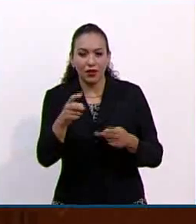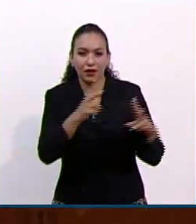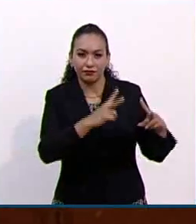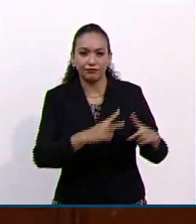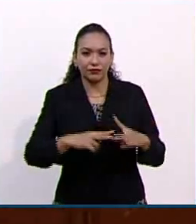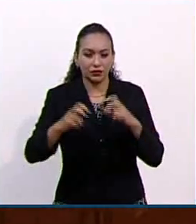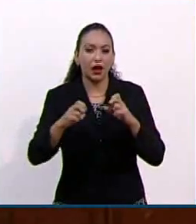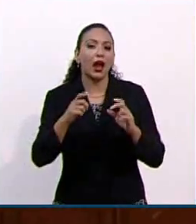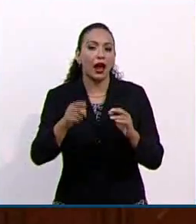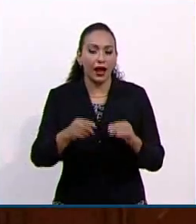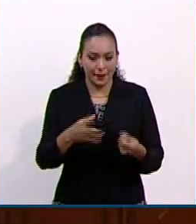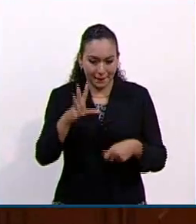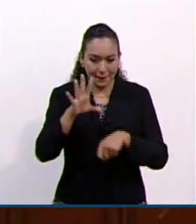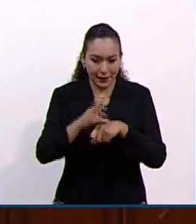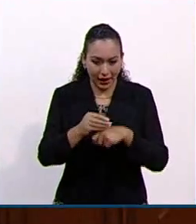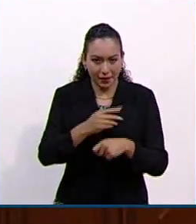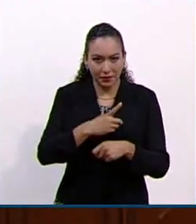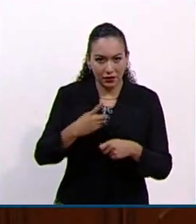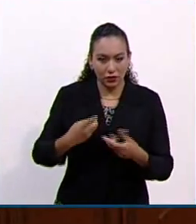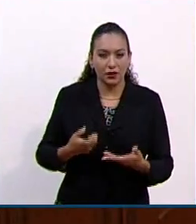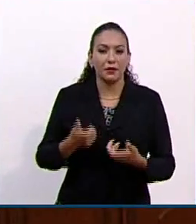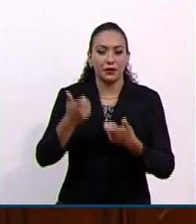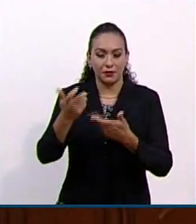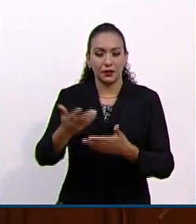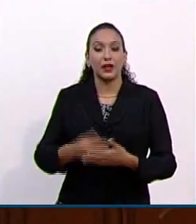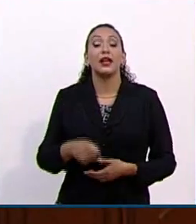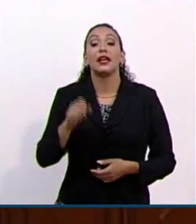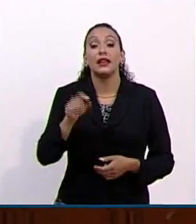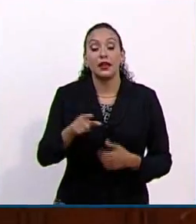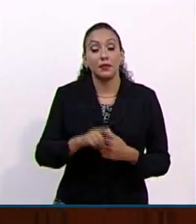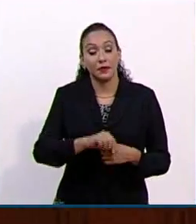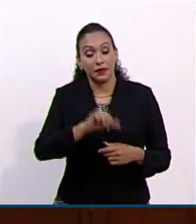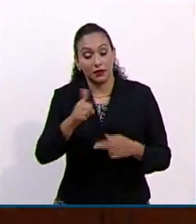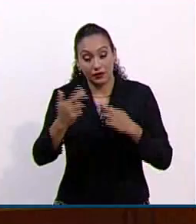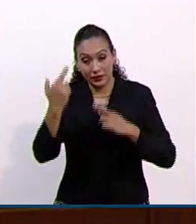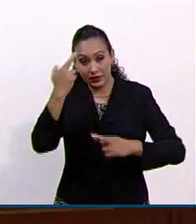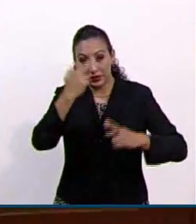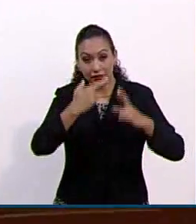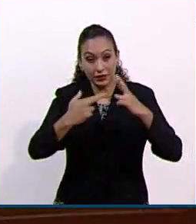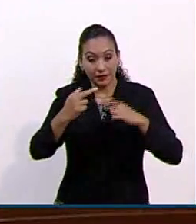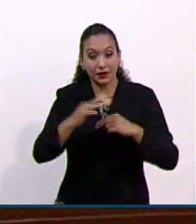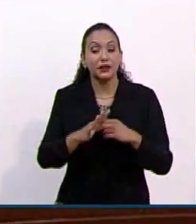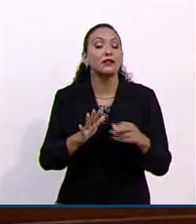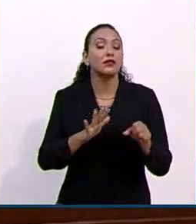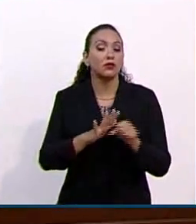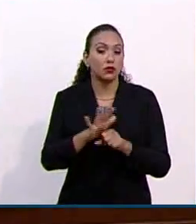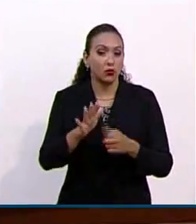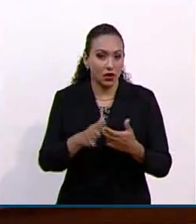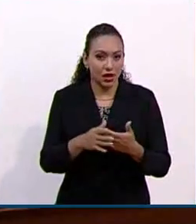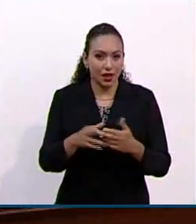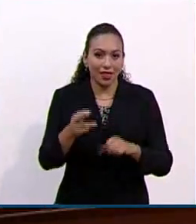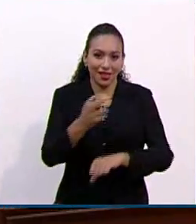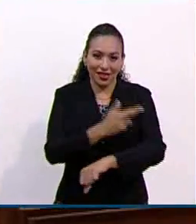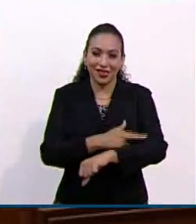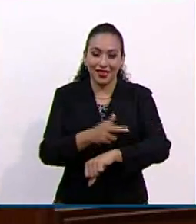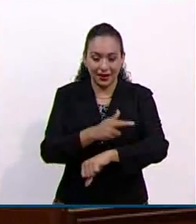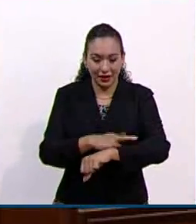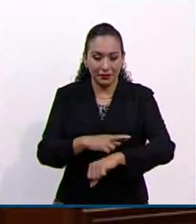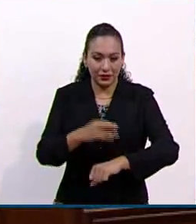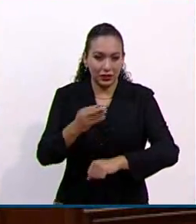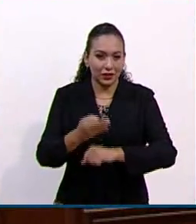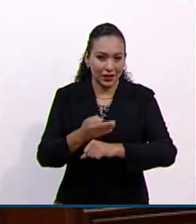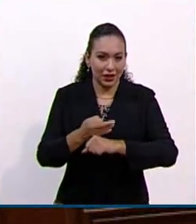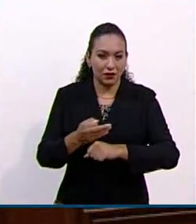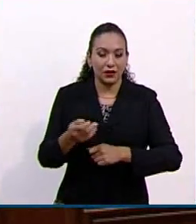ministro ponente, por atentar contra la seguridad jurídica, propuso declarar la invalidez del procedimiento que también autoriza